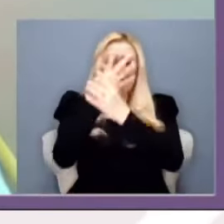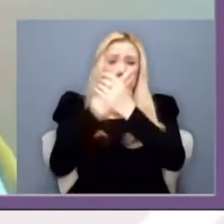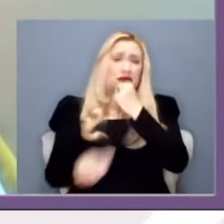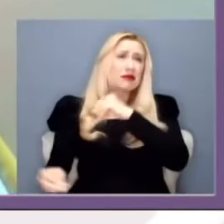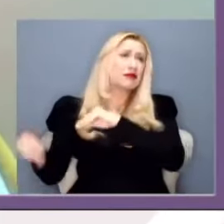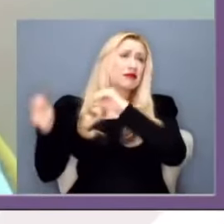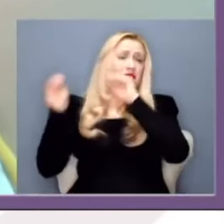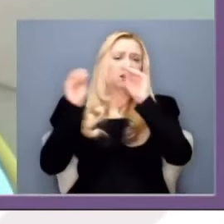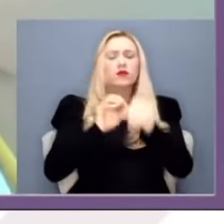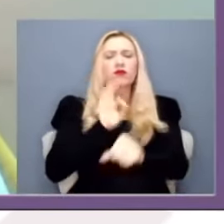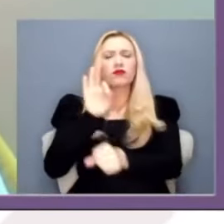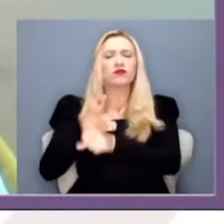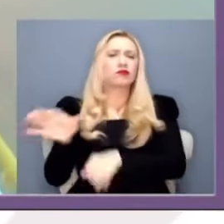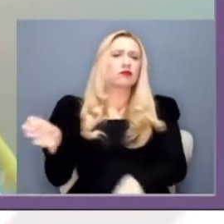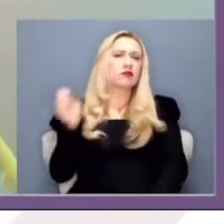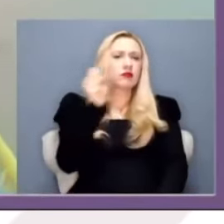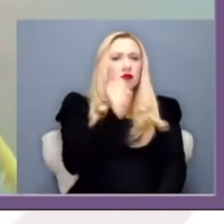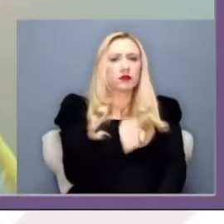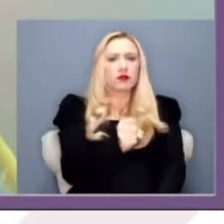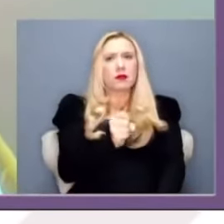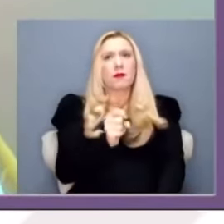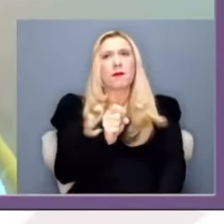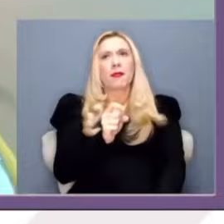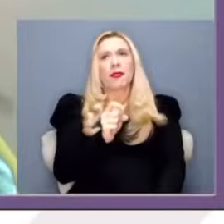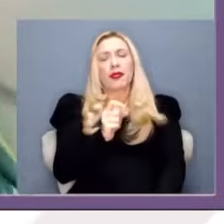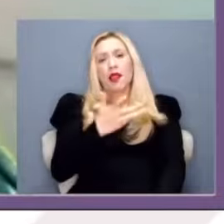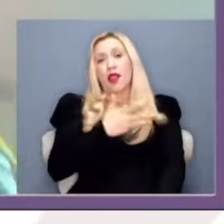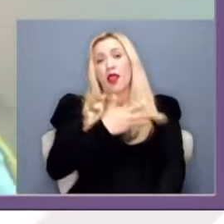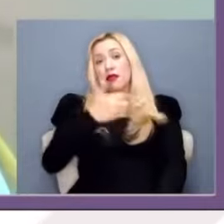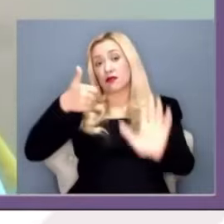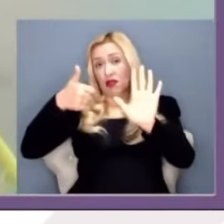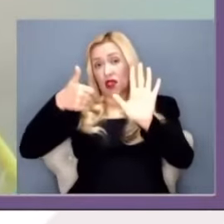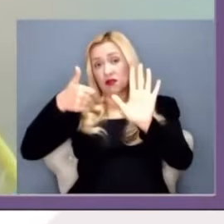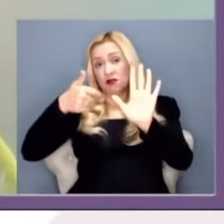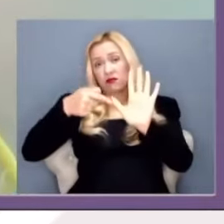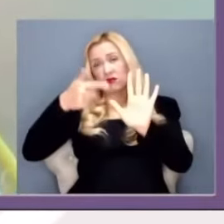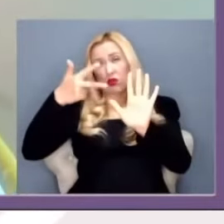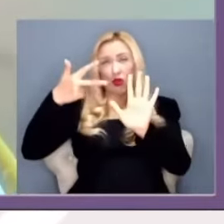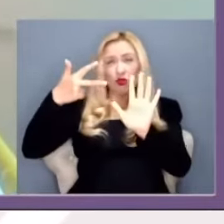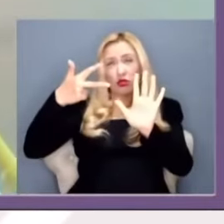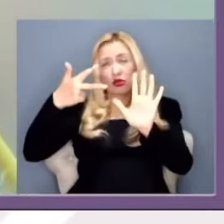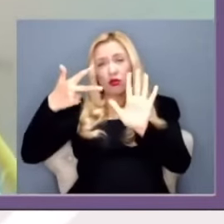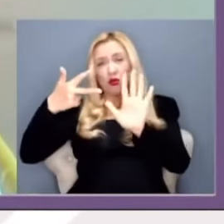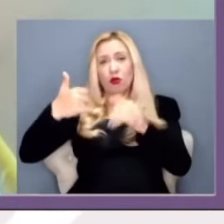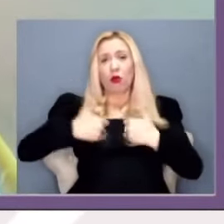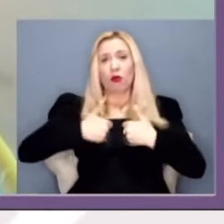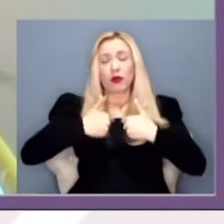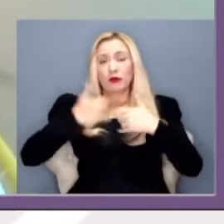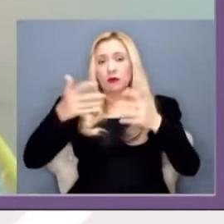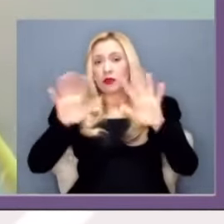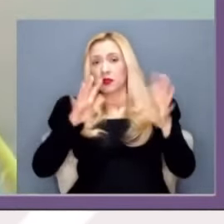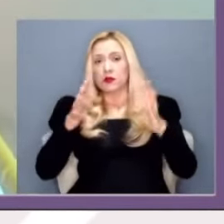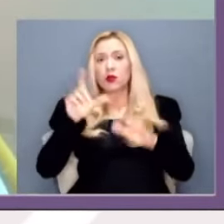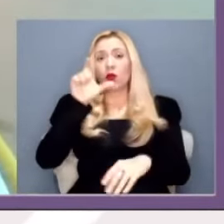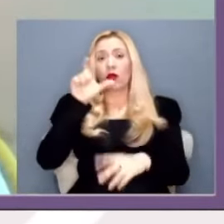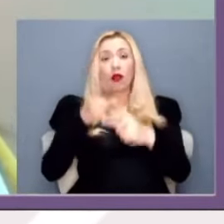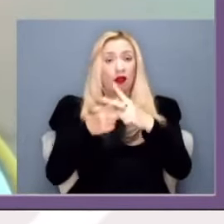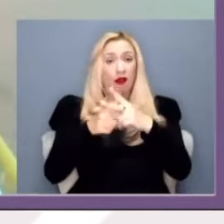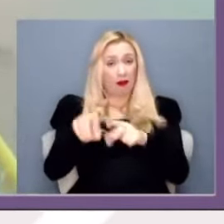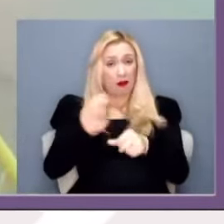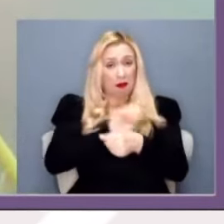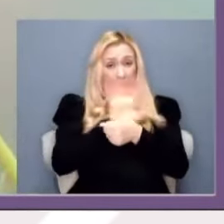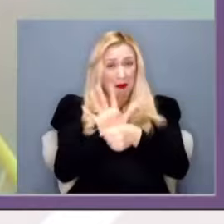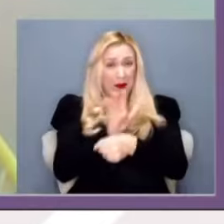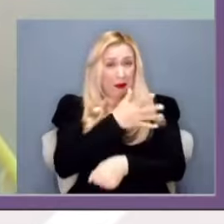el año que generalmente tenemos 6 u 8 casos de este tipo, más o menos, cuando inició la pandemia ya